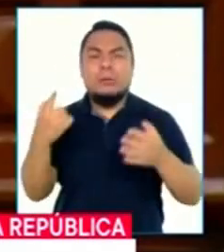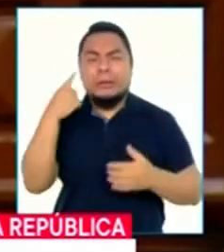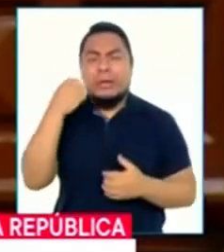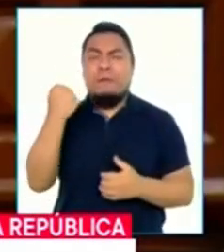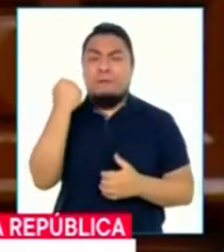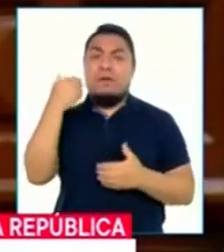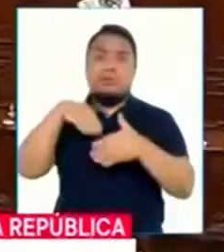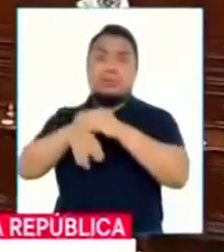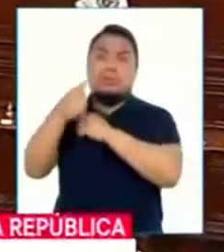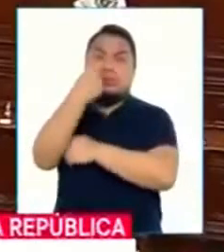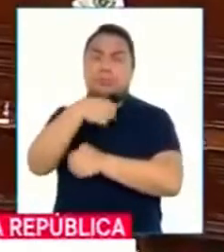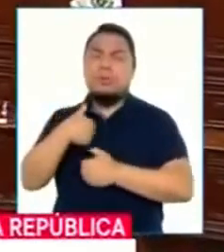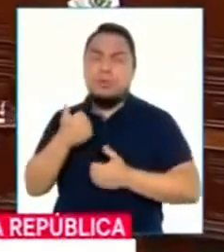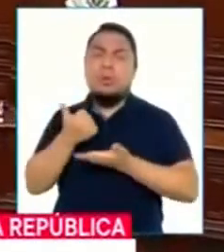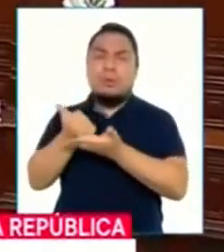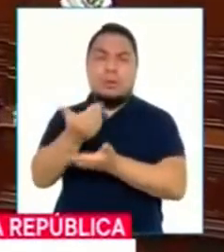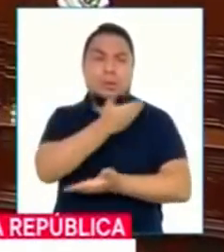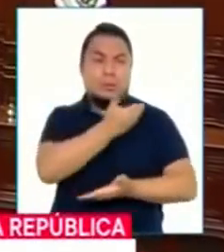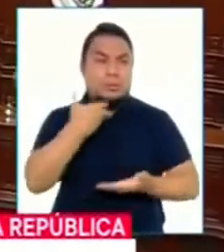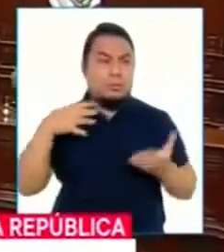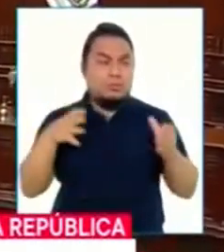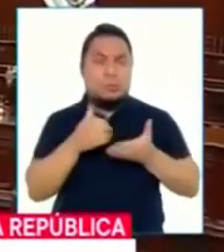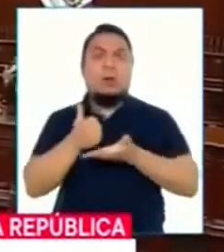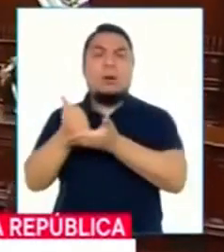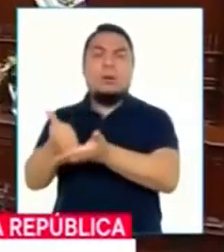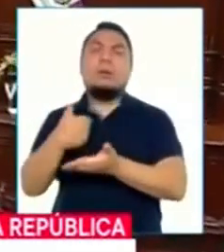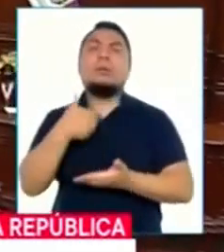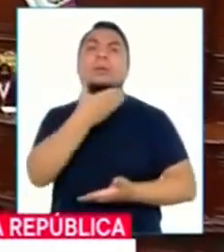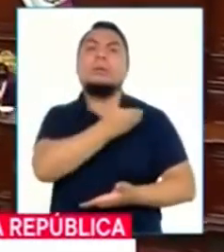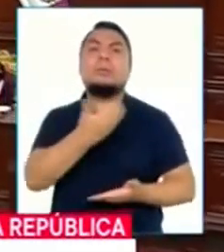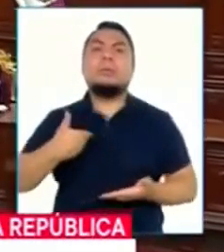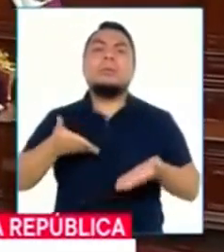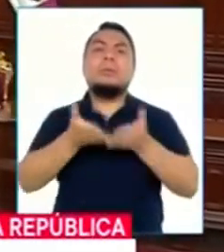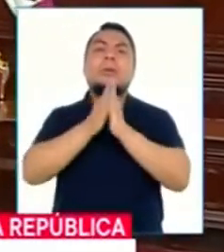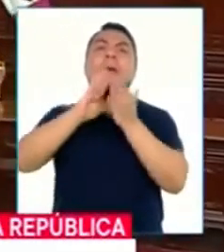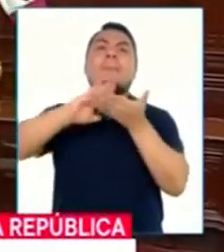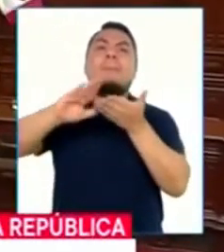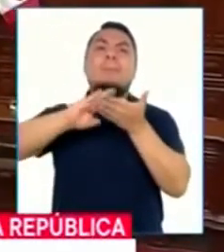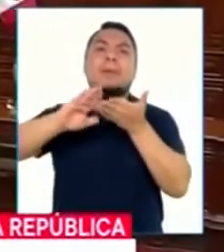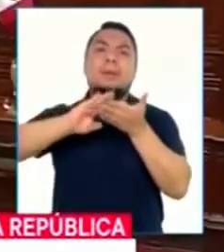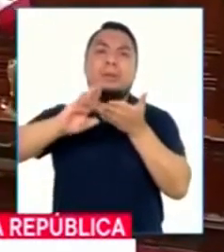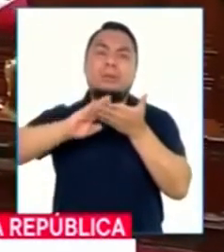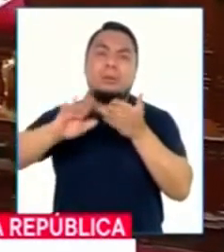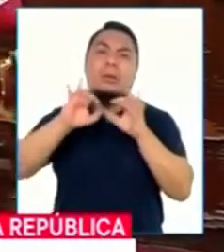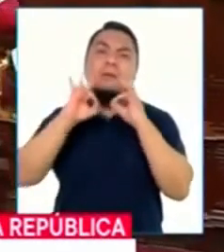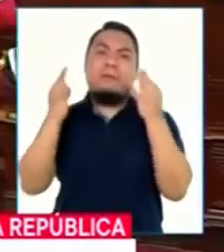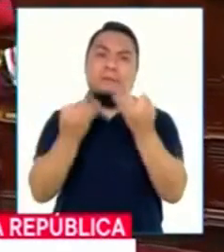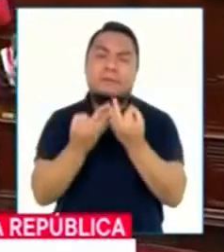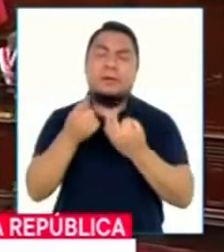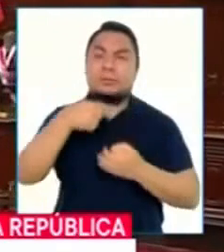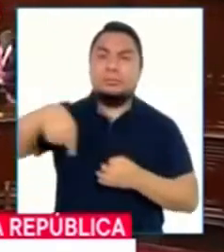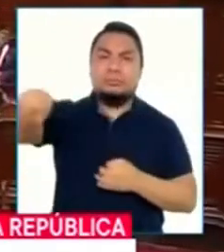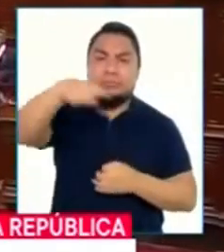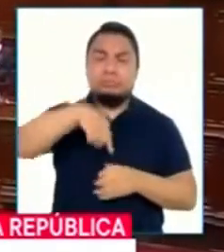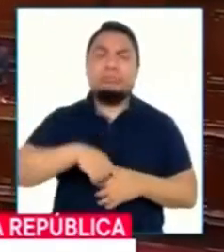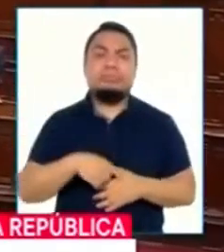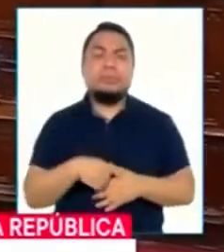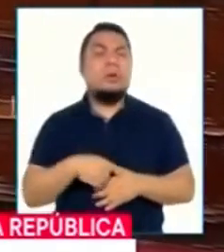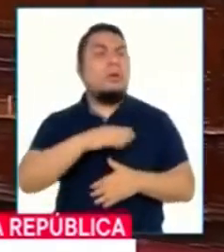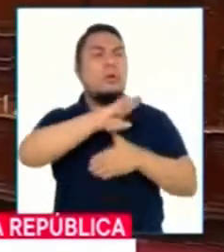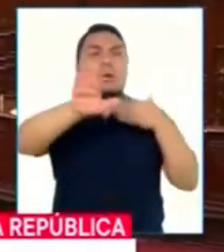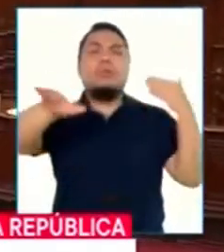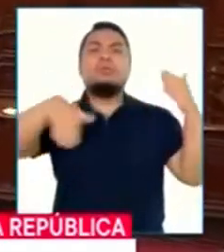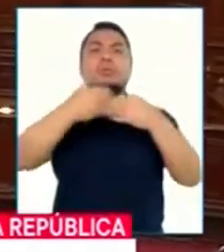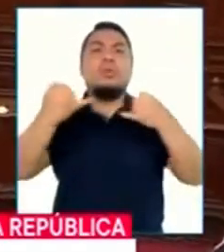gravedad. En nombre del Estado, les pido perdón a sus familiares y a ellos, y a todos